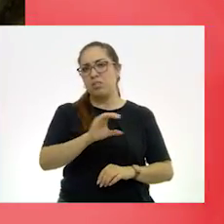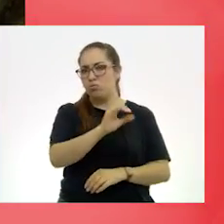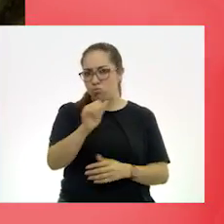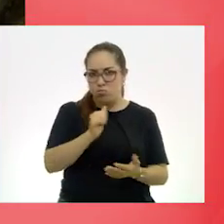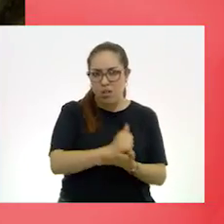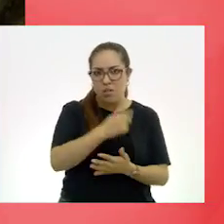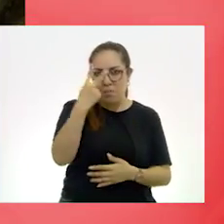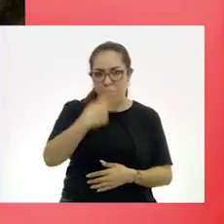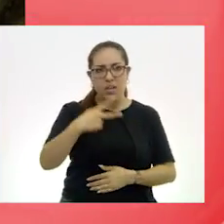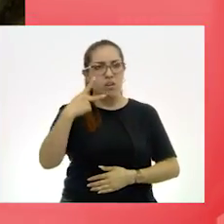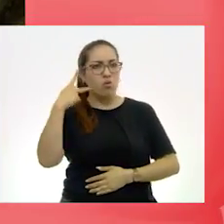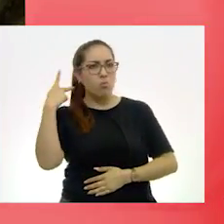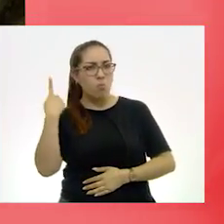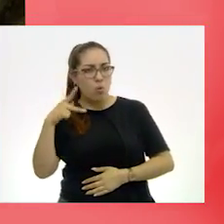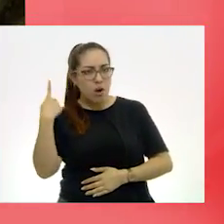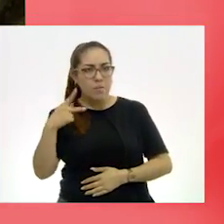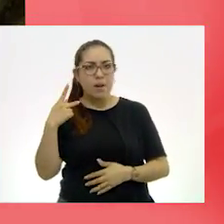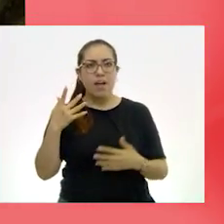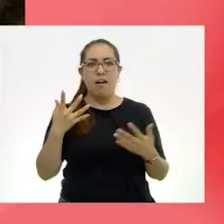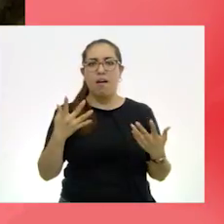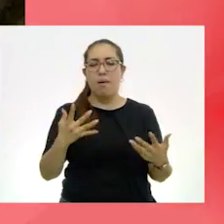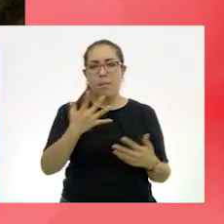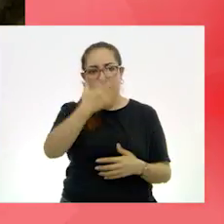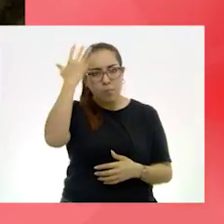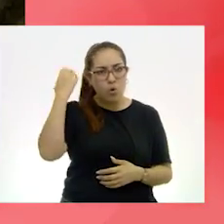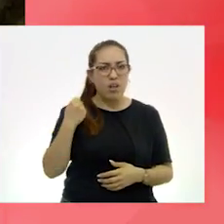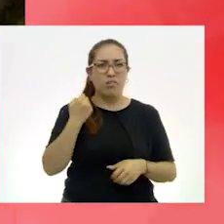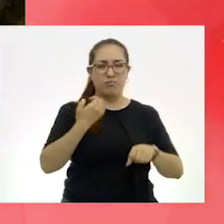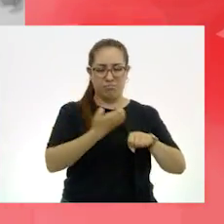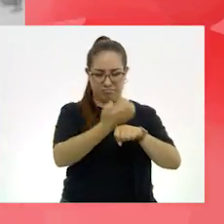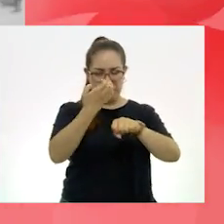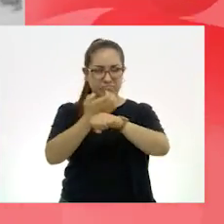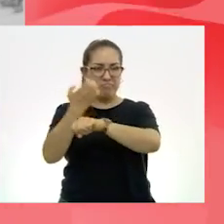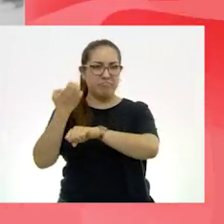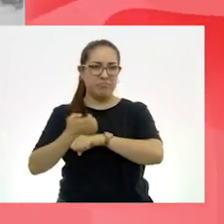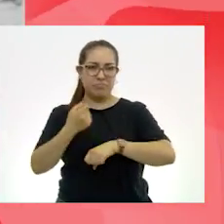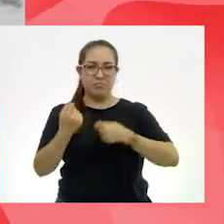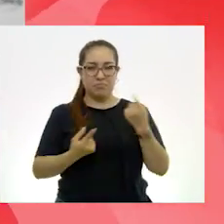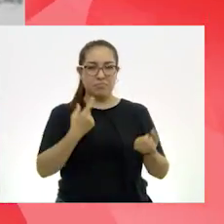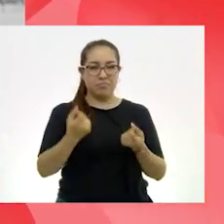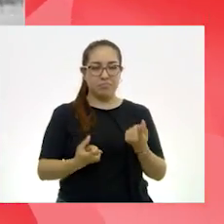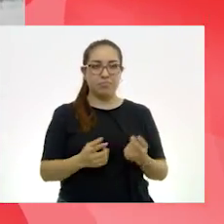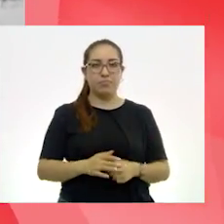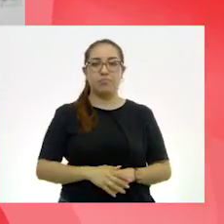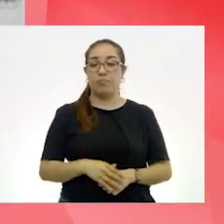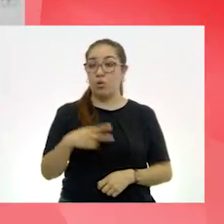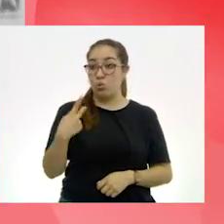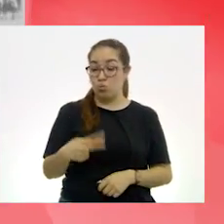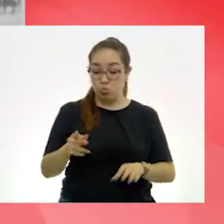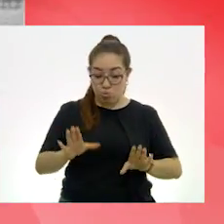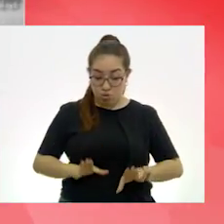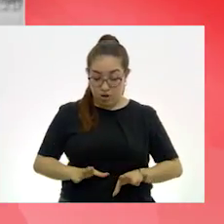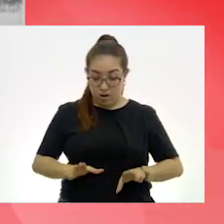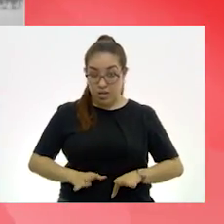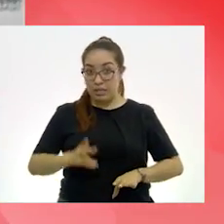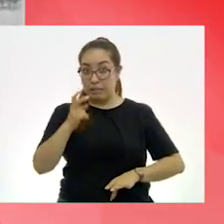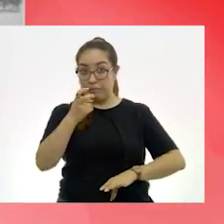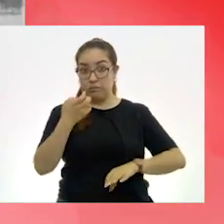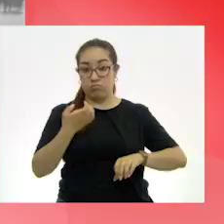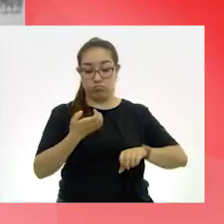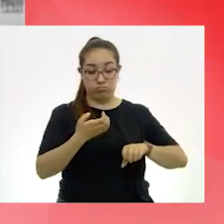Estado de México, Puebla, Morelos principalmente. La característica de estos